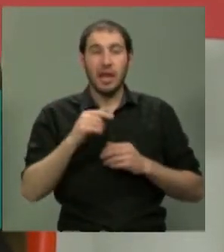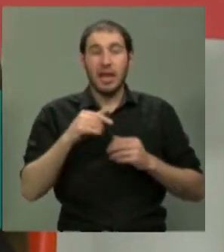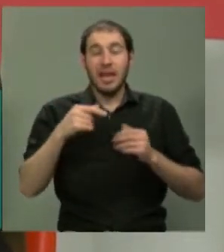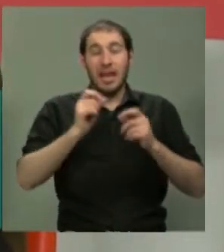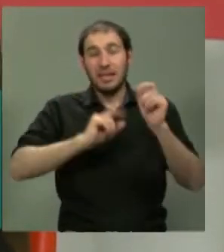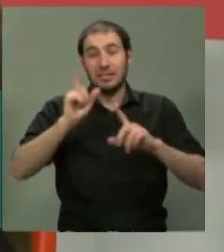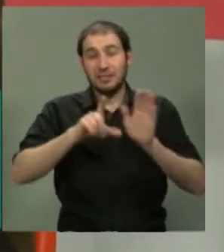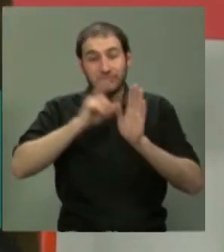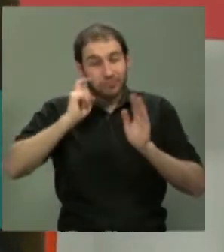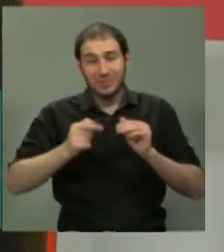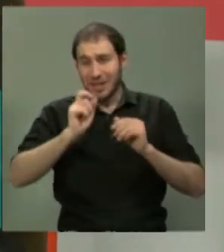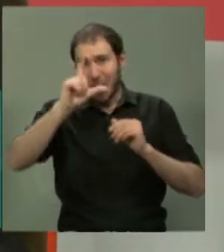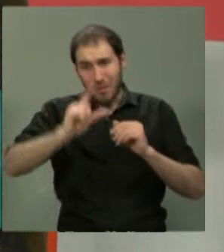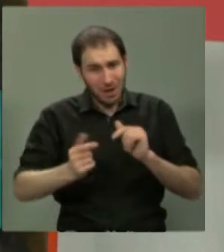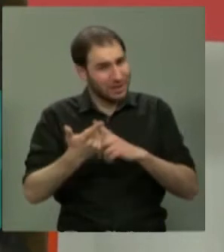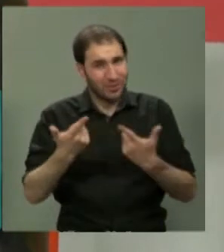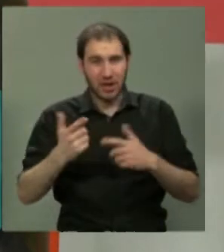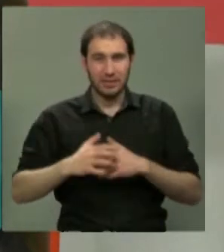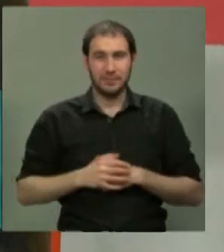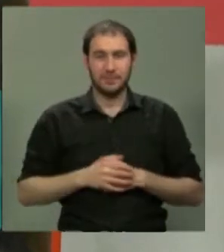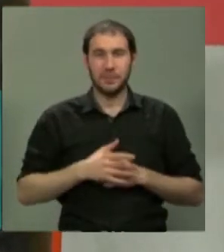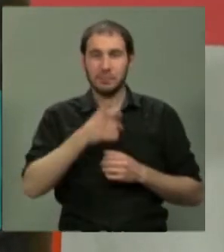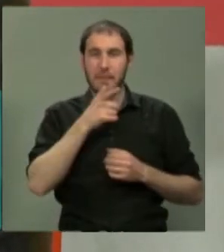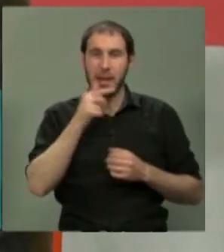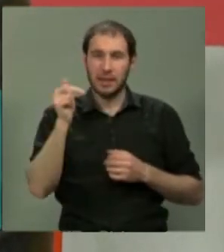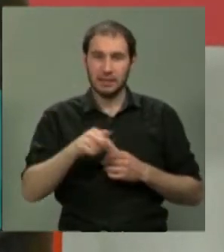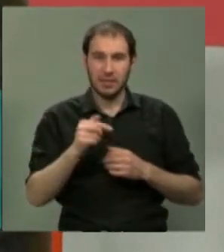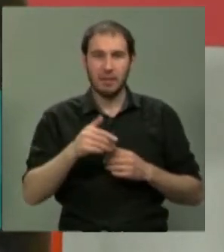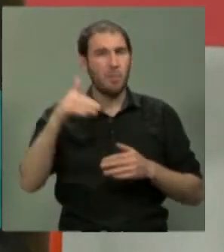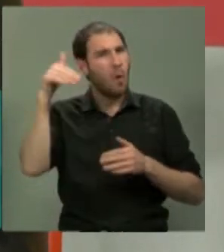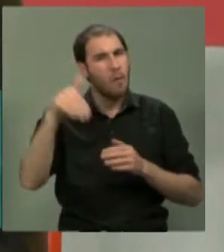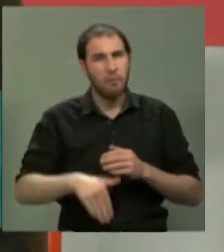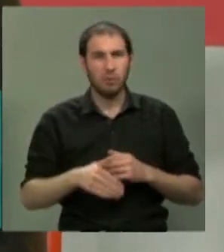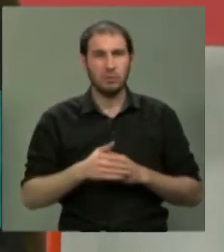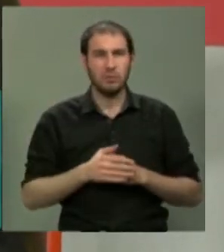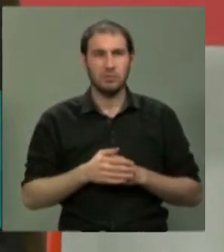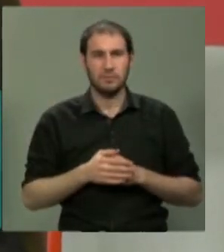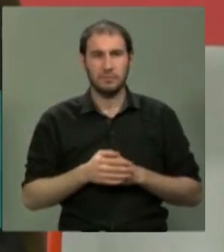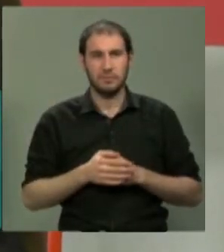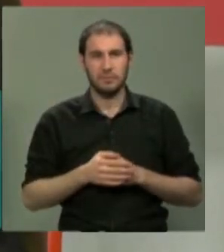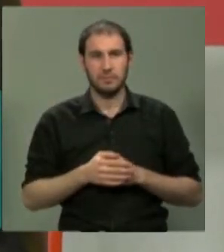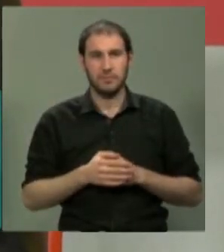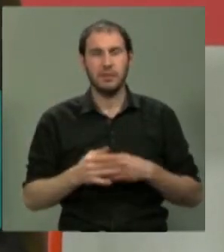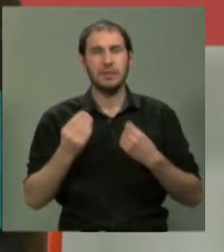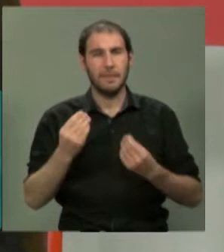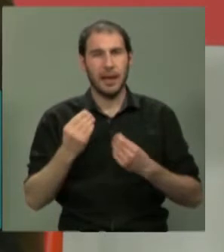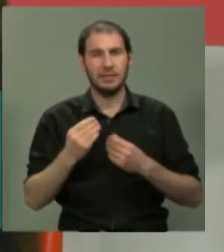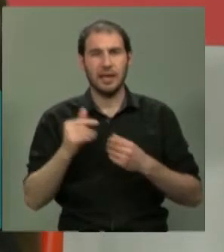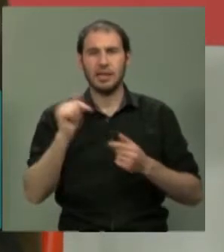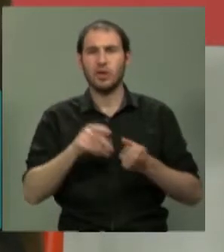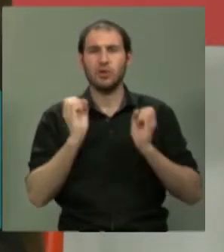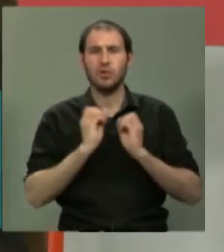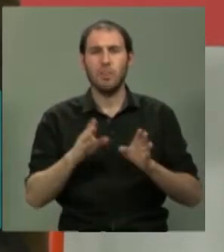inseguridad tampoco han bajado. Entonces, creo que hay que ir de fondo a la cuestión de qué es lo que